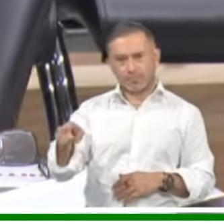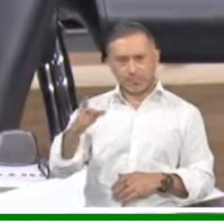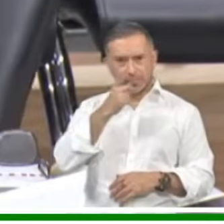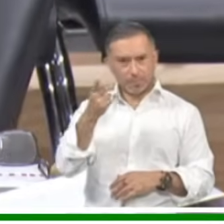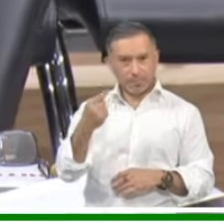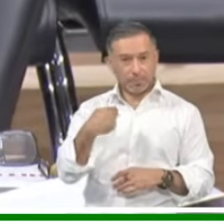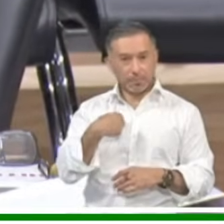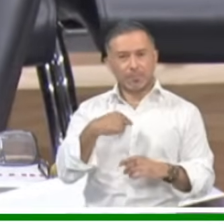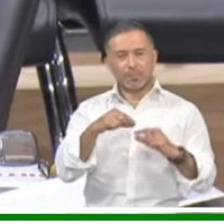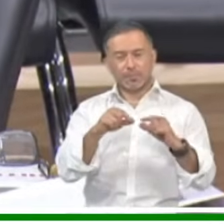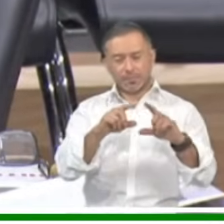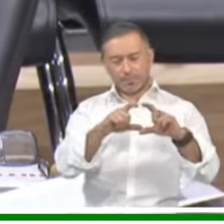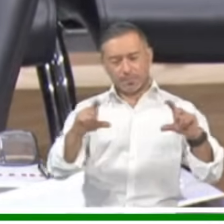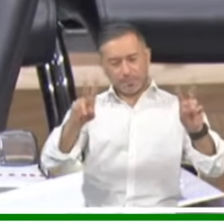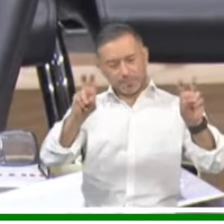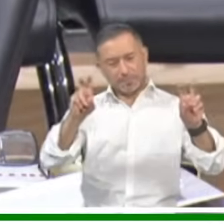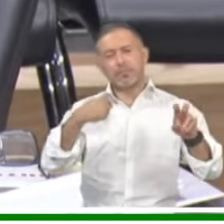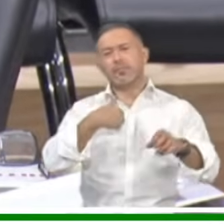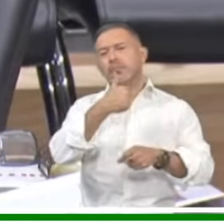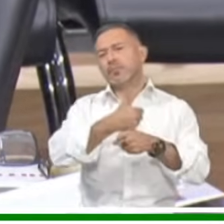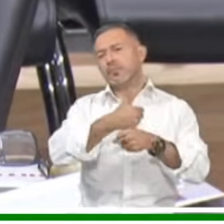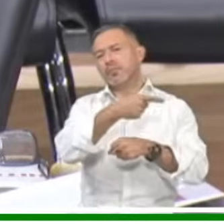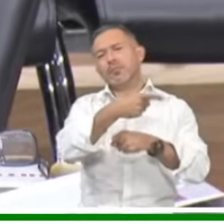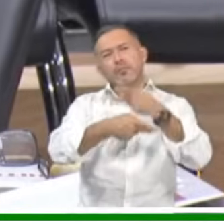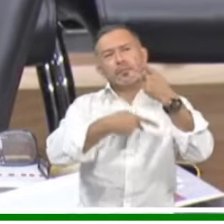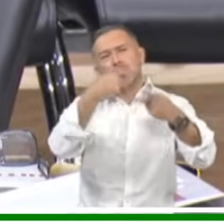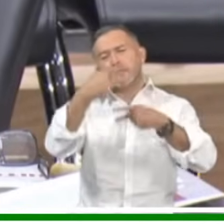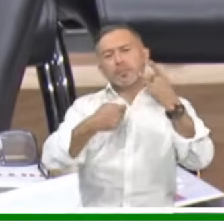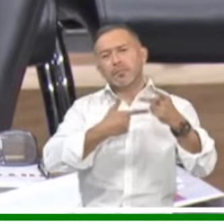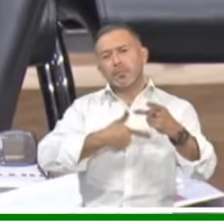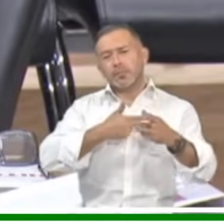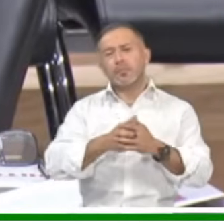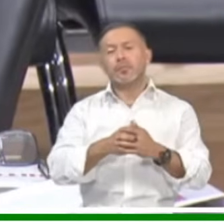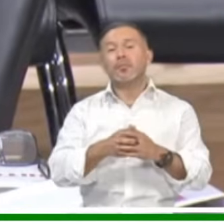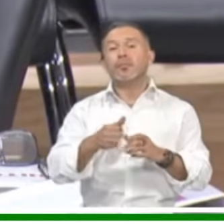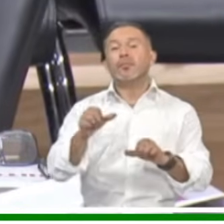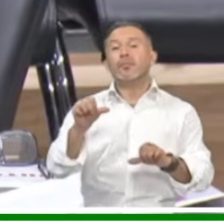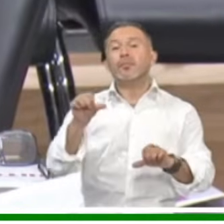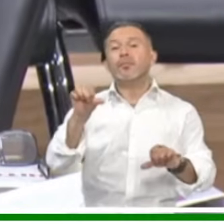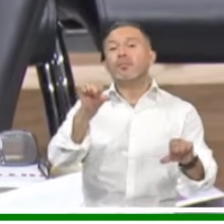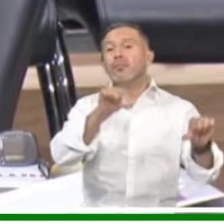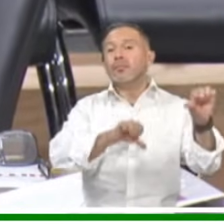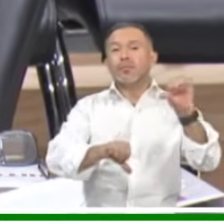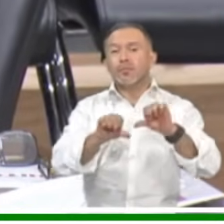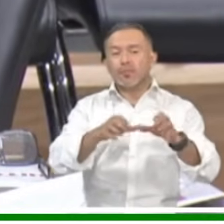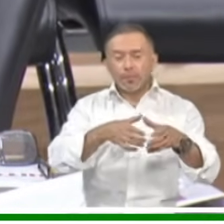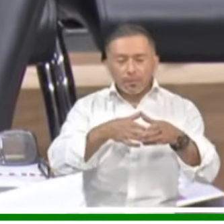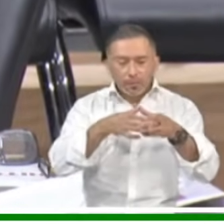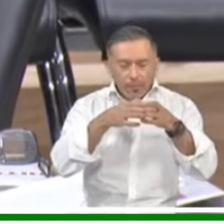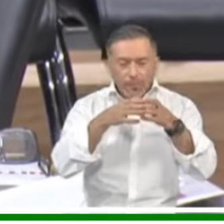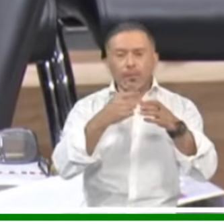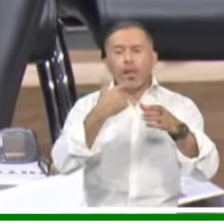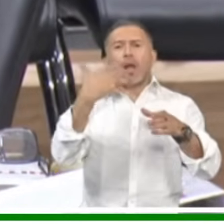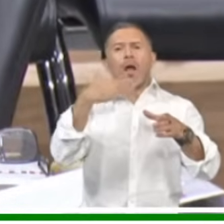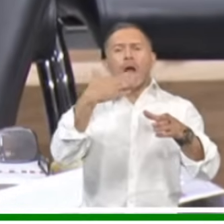los refranes, mi abuela era muy dicharachera, el que con atole se quema hasta el jocoque le sopla. Hemos